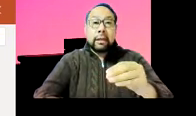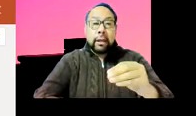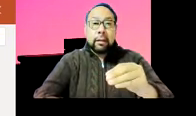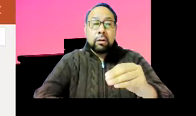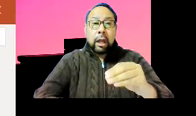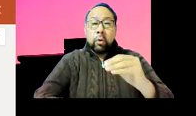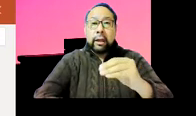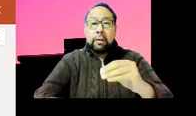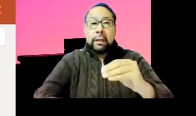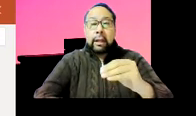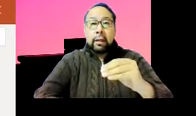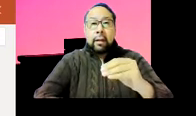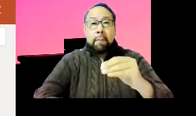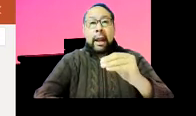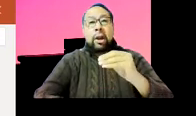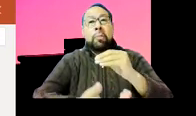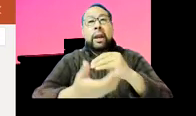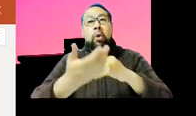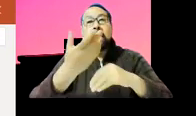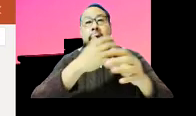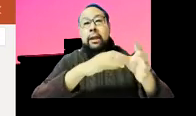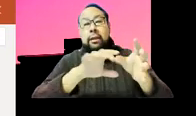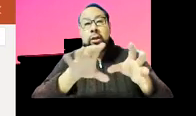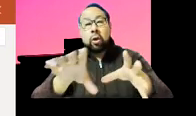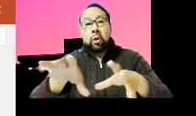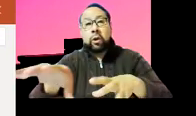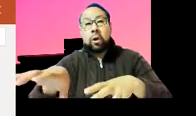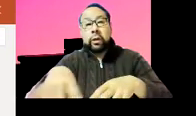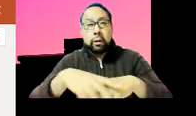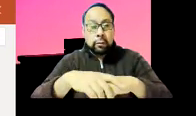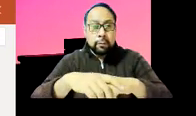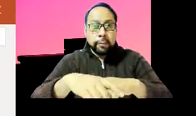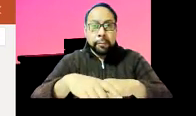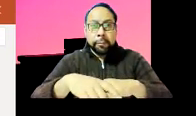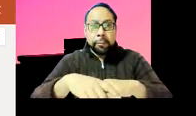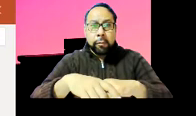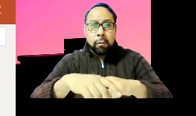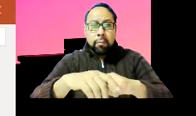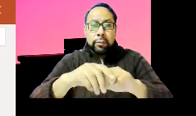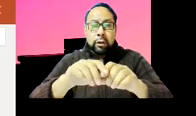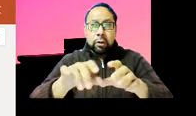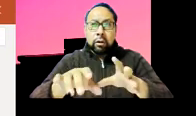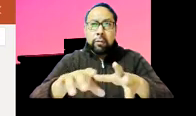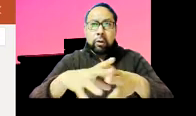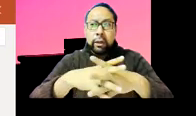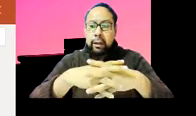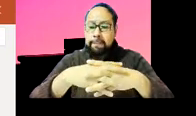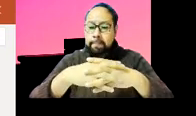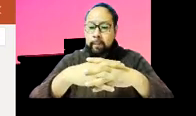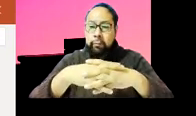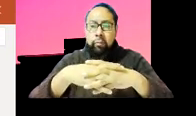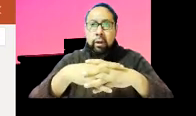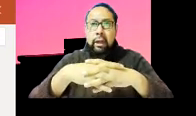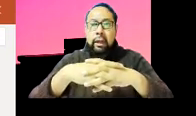dejar de hacer alguna actividad para no perjudicar este entorno ecológico. Si nosotros nos damos